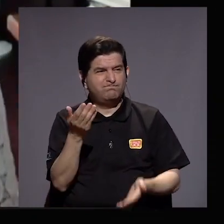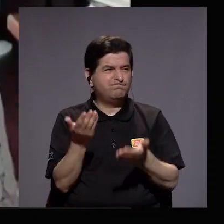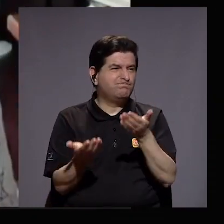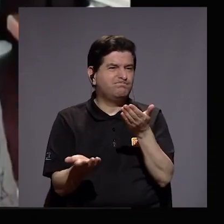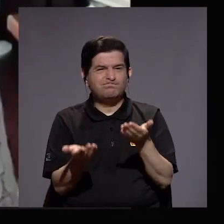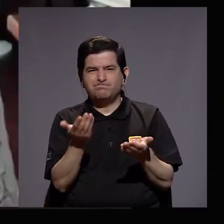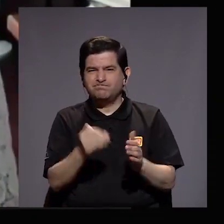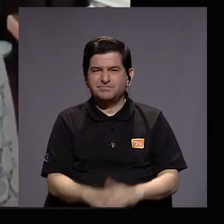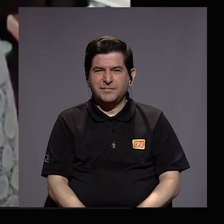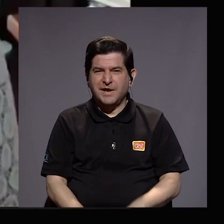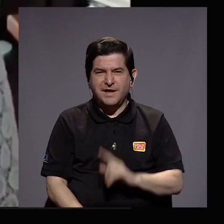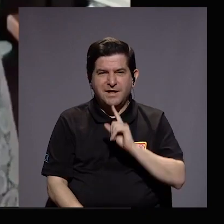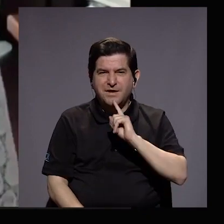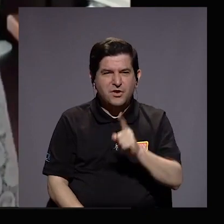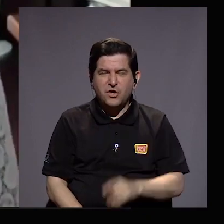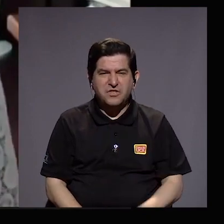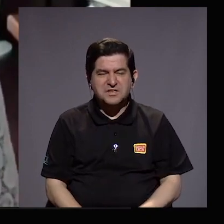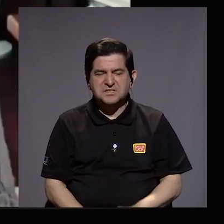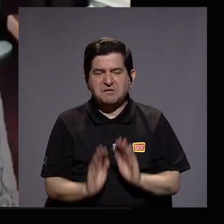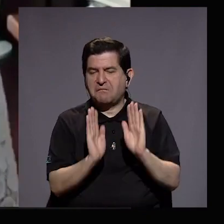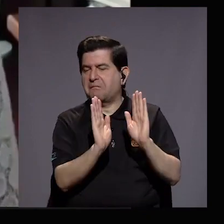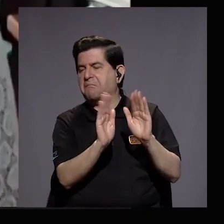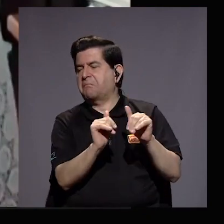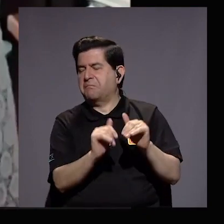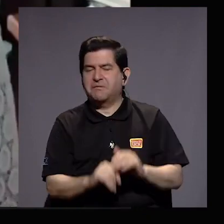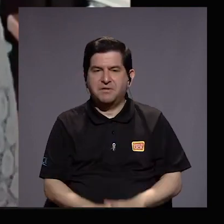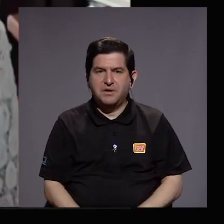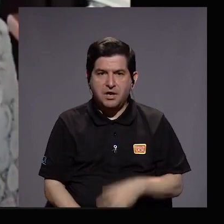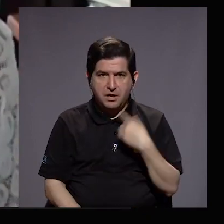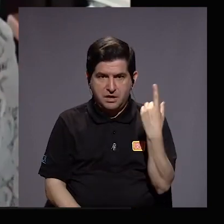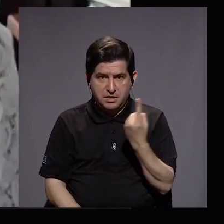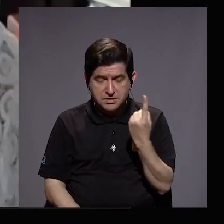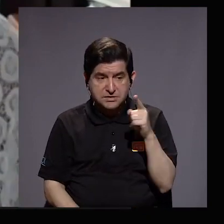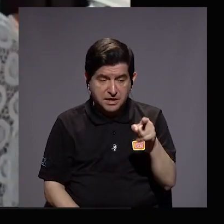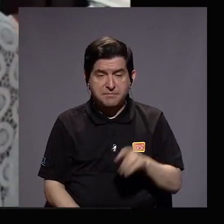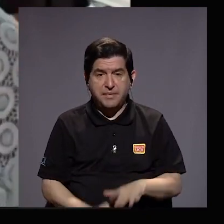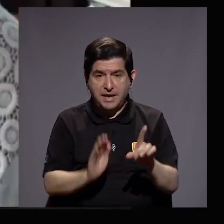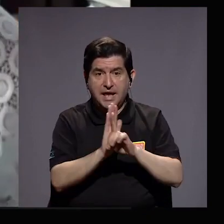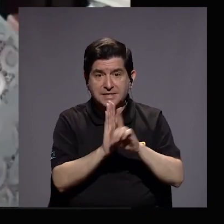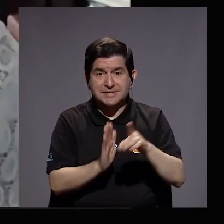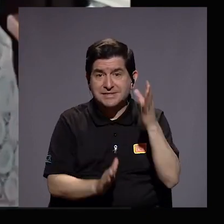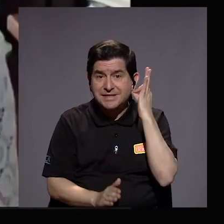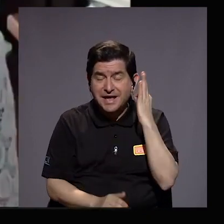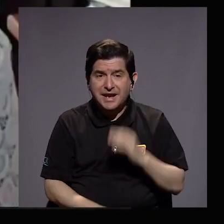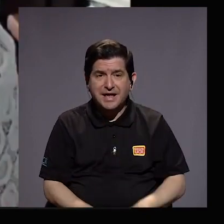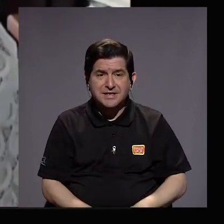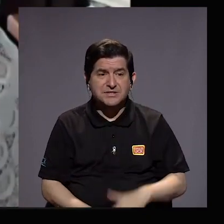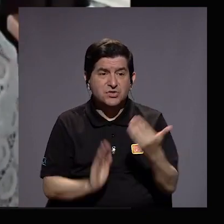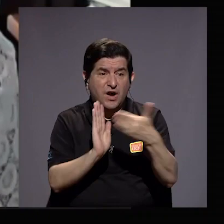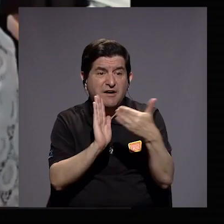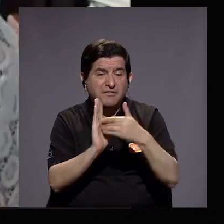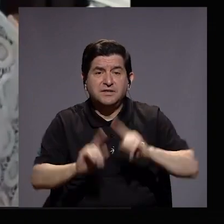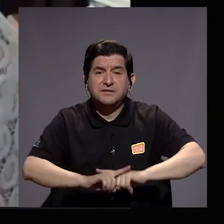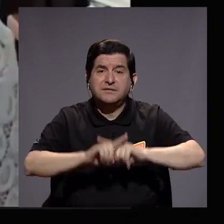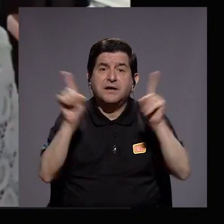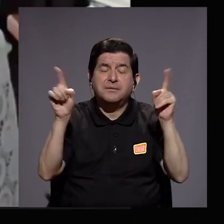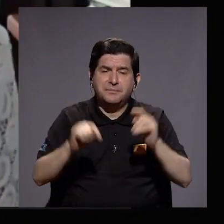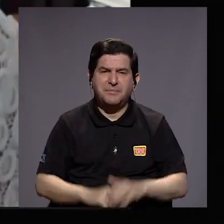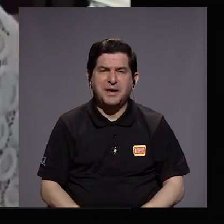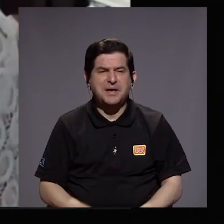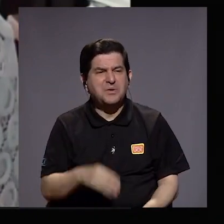cierta, no digamos indiferencia, porque siempre son los derechos de la mujer los que se tocan,